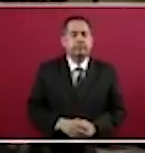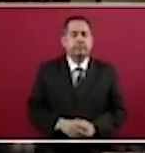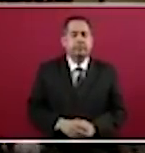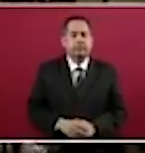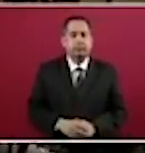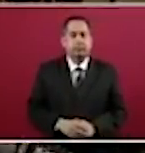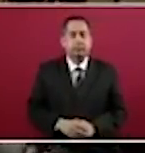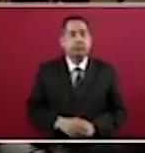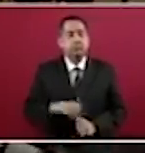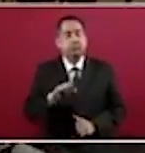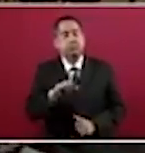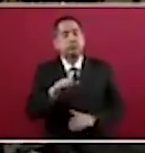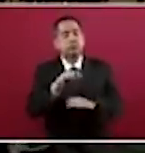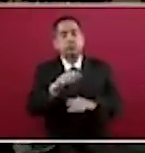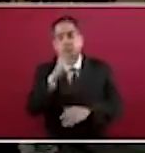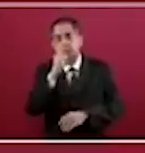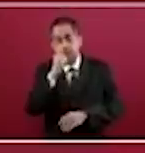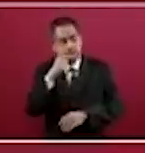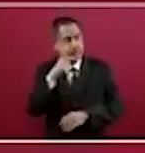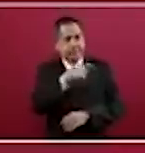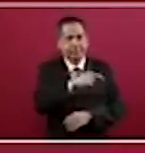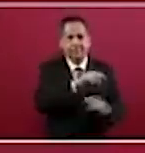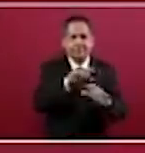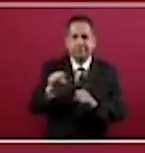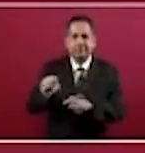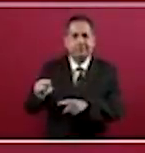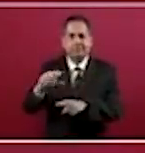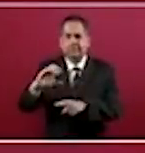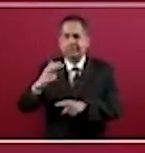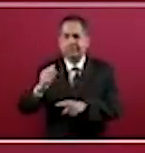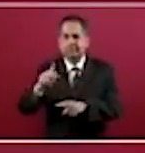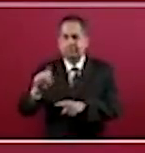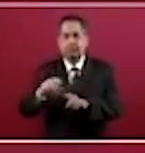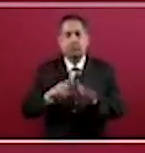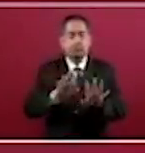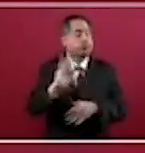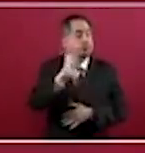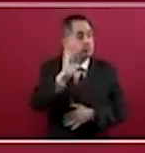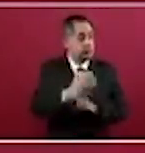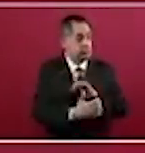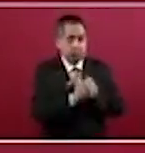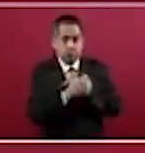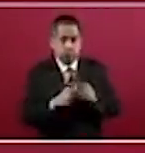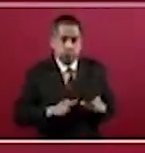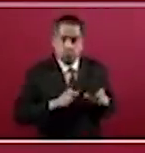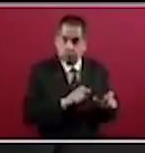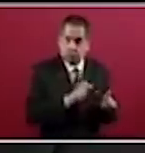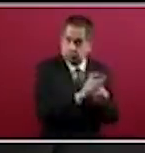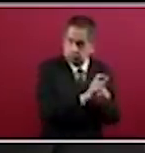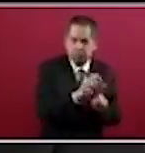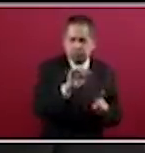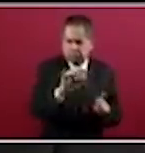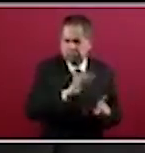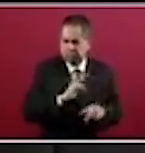Si a nosotros nos piden protección de cualquier persona, lo hacemos.